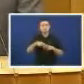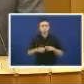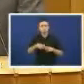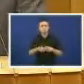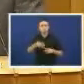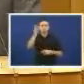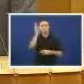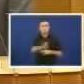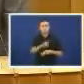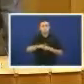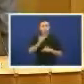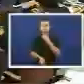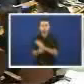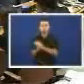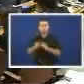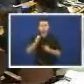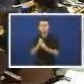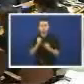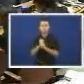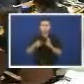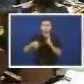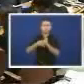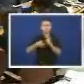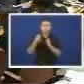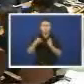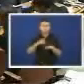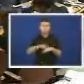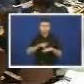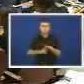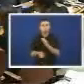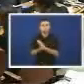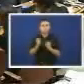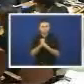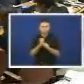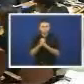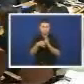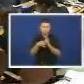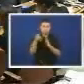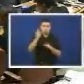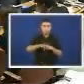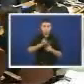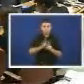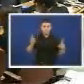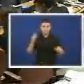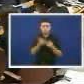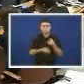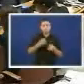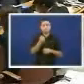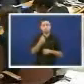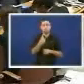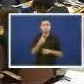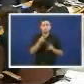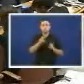para a creación de emprego de calidade que nos vai permitir prover no ano 2008 de nada menos que mil novos